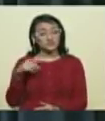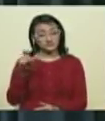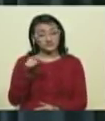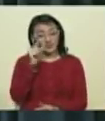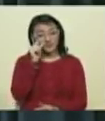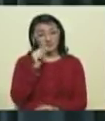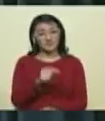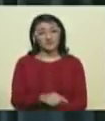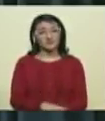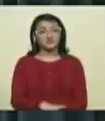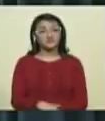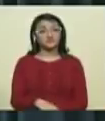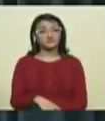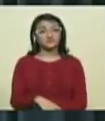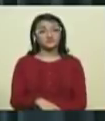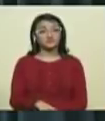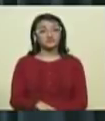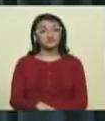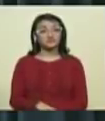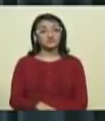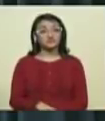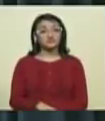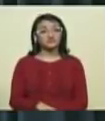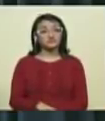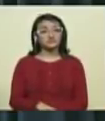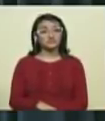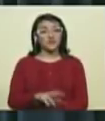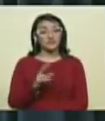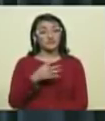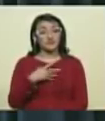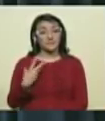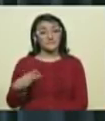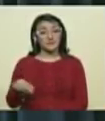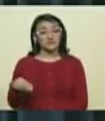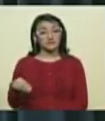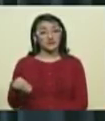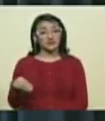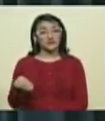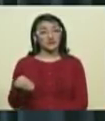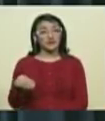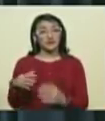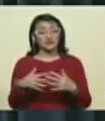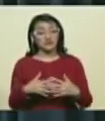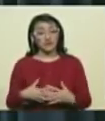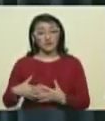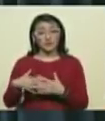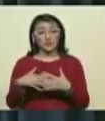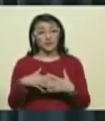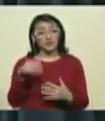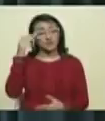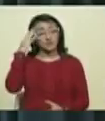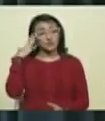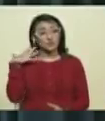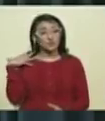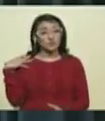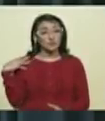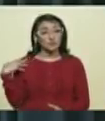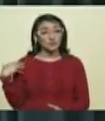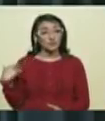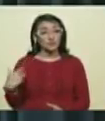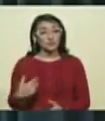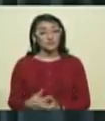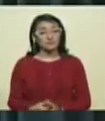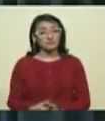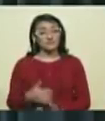general. Y miren que sudó la camiseta el vicepresidente de los Estados Unidos de Norteamérica, Mike Pence. Mire qué